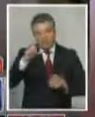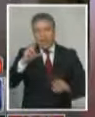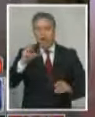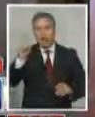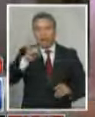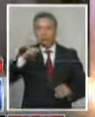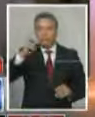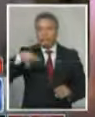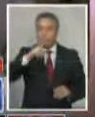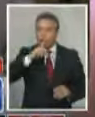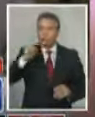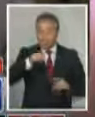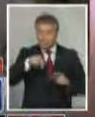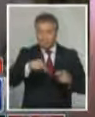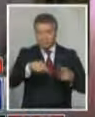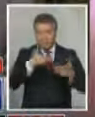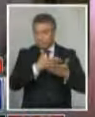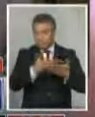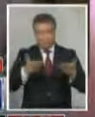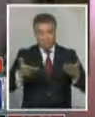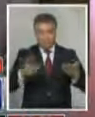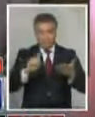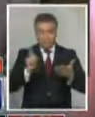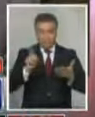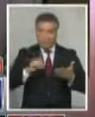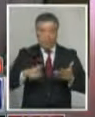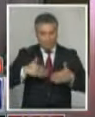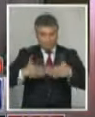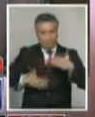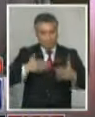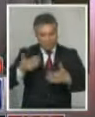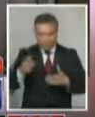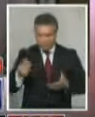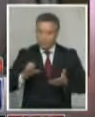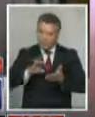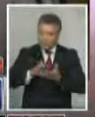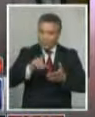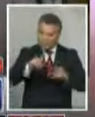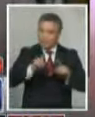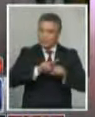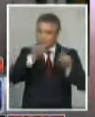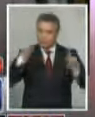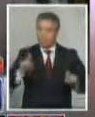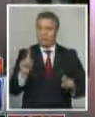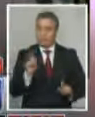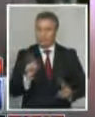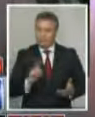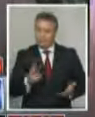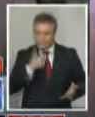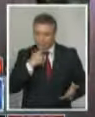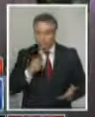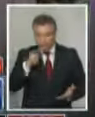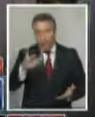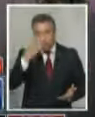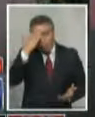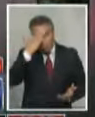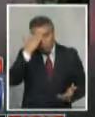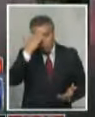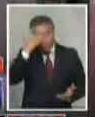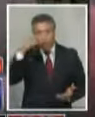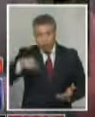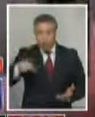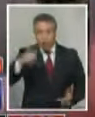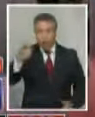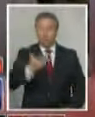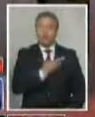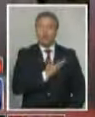escenario de desaceleración no seguir entonces contribuyendo con esta incertidumbre. Y es precisamente lo que está preocupando hoy día al